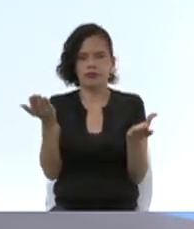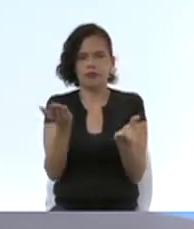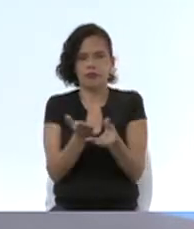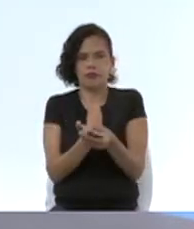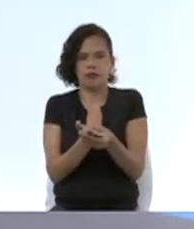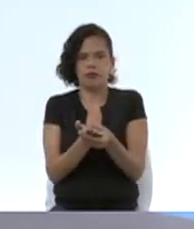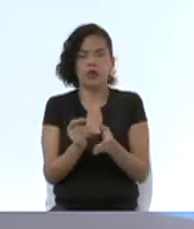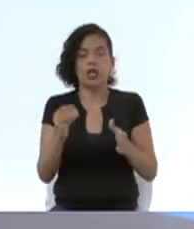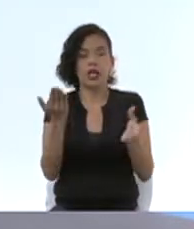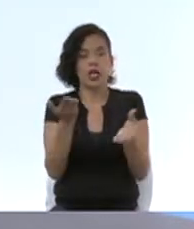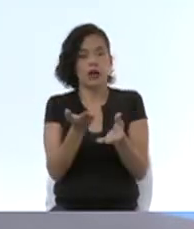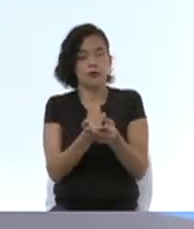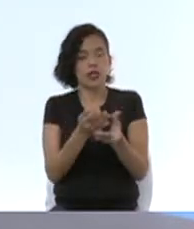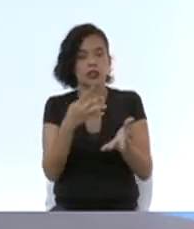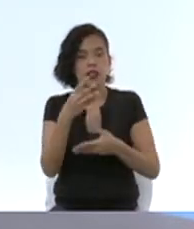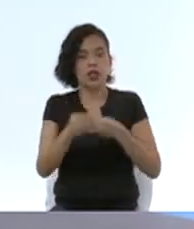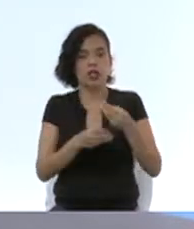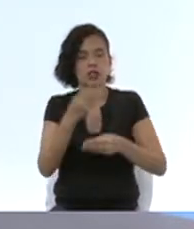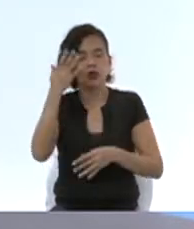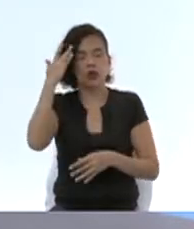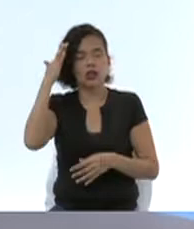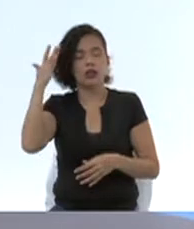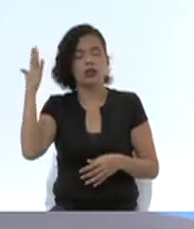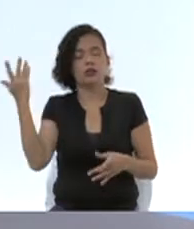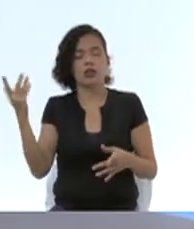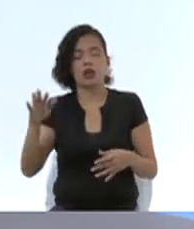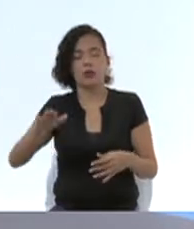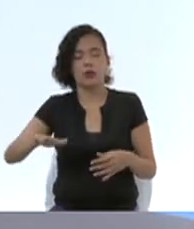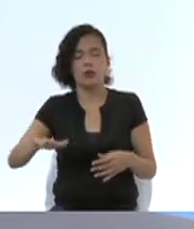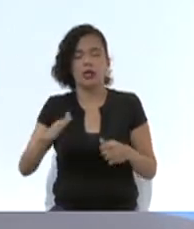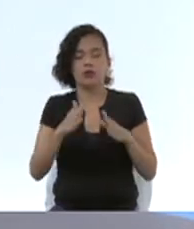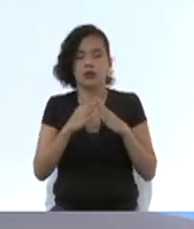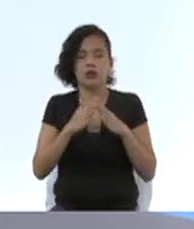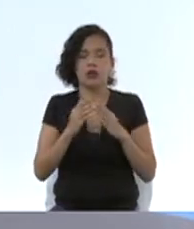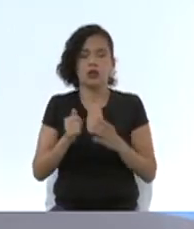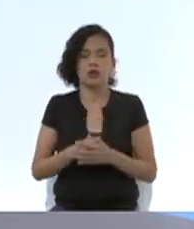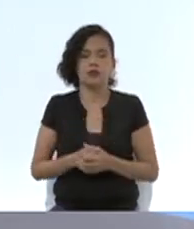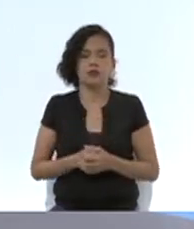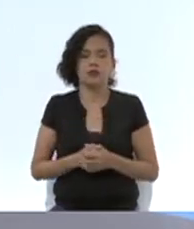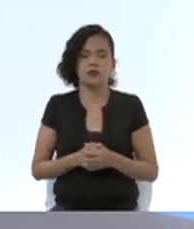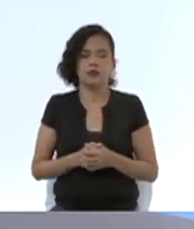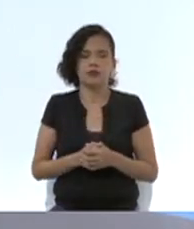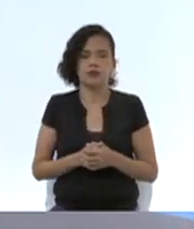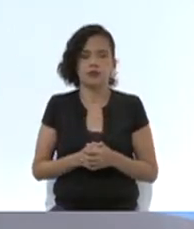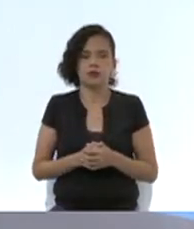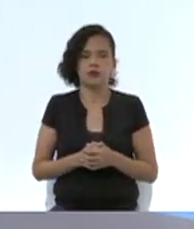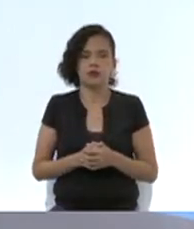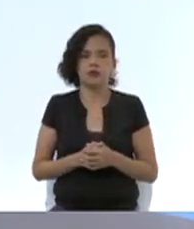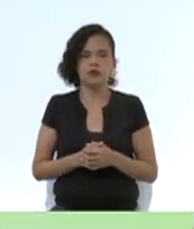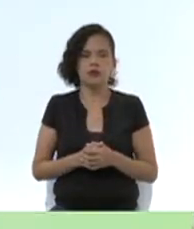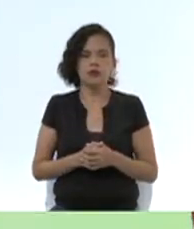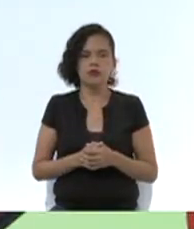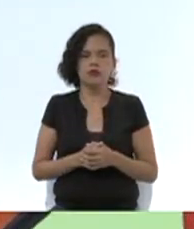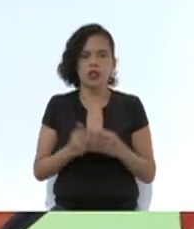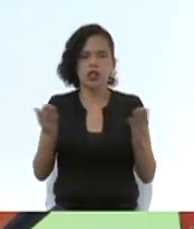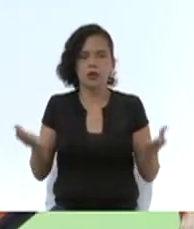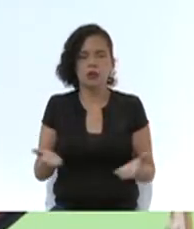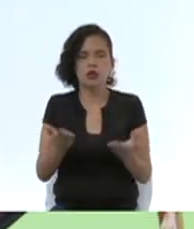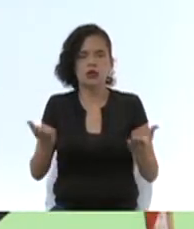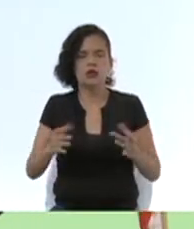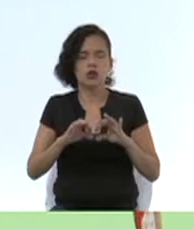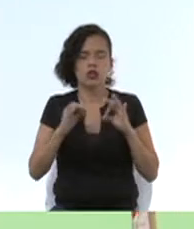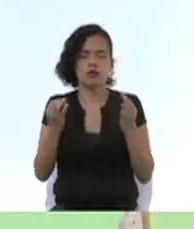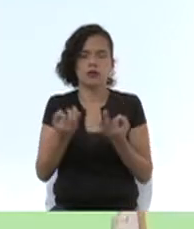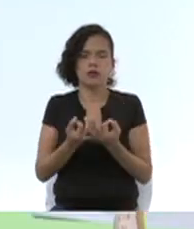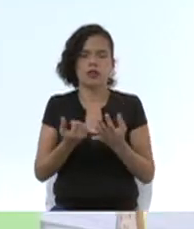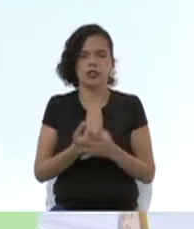carpetas. Carpetas elaboradas con la creatividad de los más pequeños, con las exigencias y la motivación de la